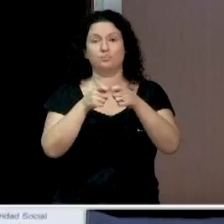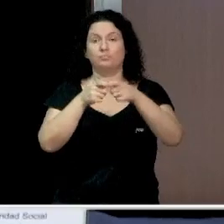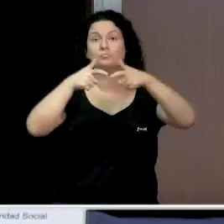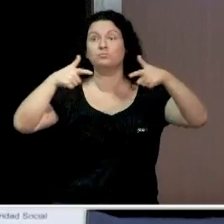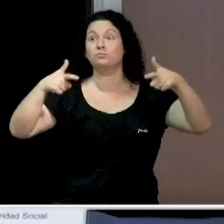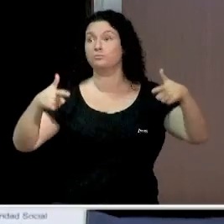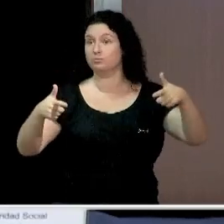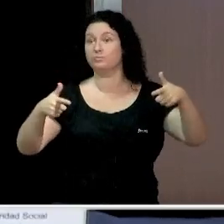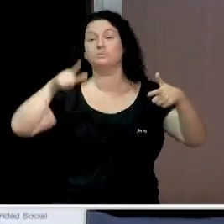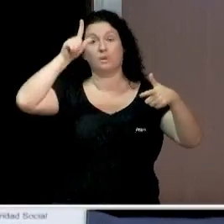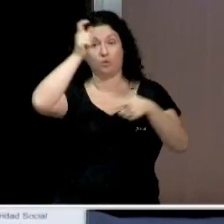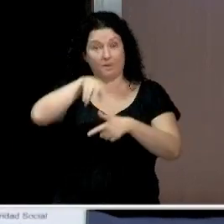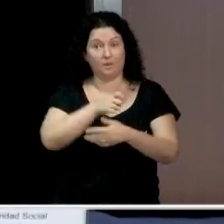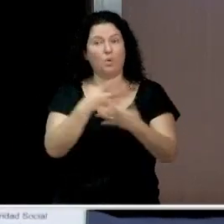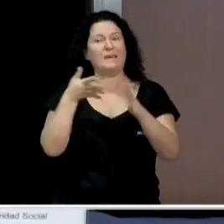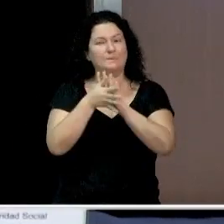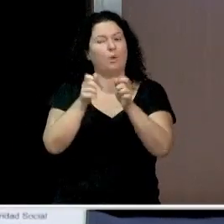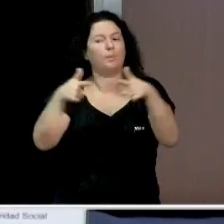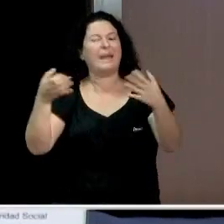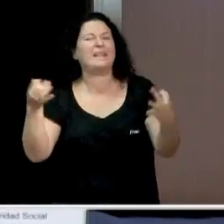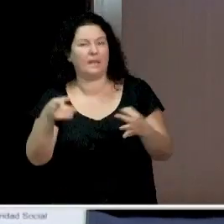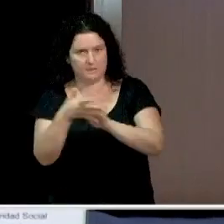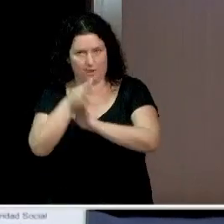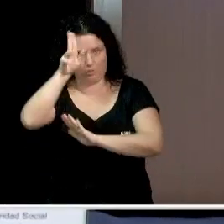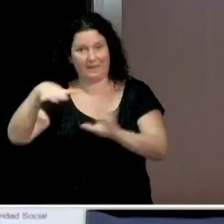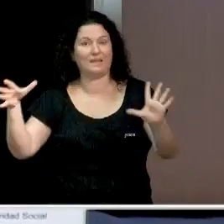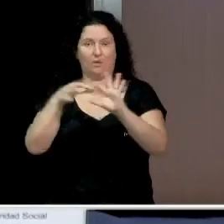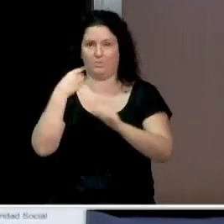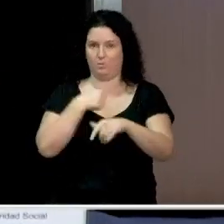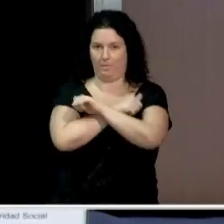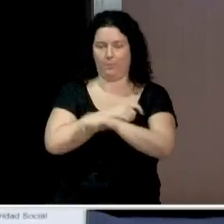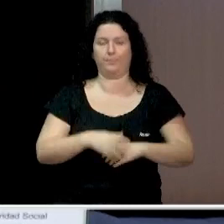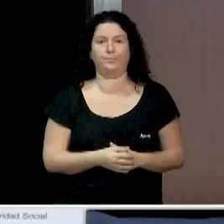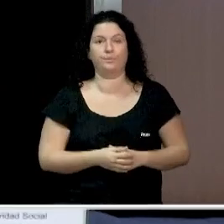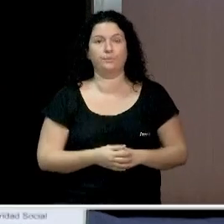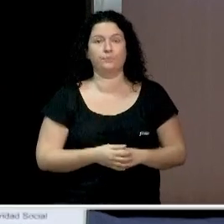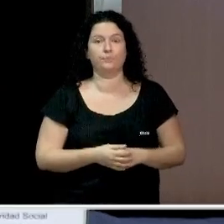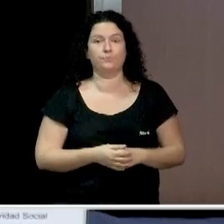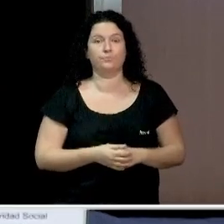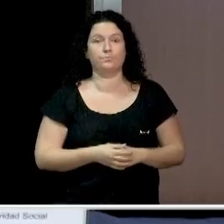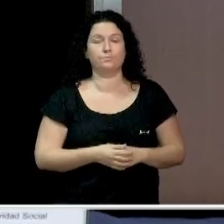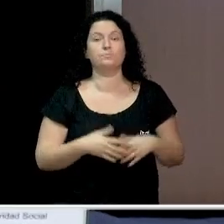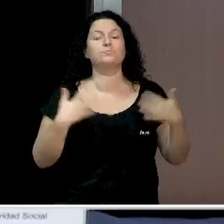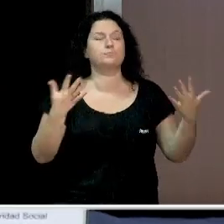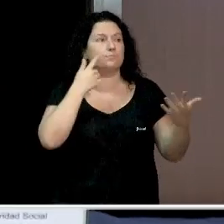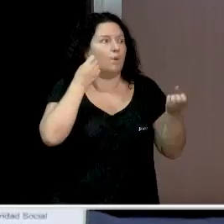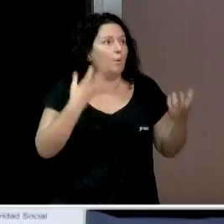también paradójicamente en el año 2019. Relacionados con ello. Y dicen, bueno, a lo mejor estábamos en una